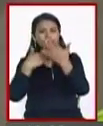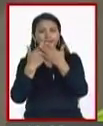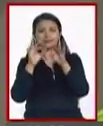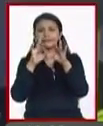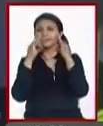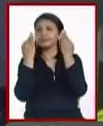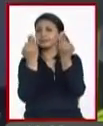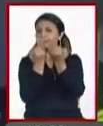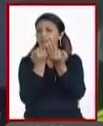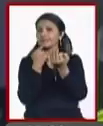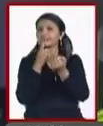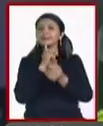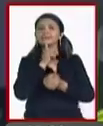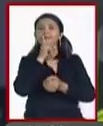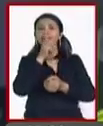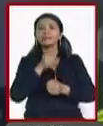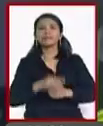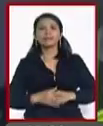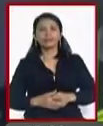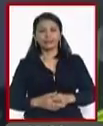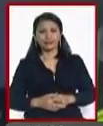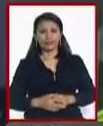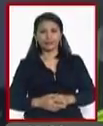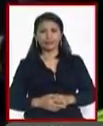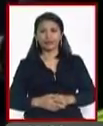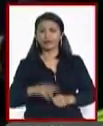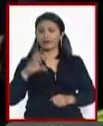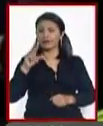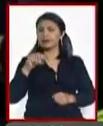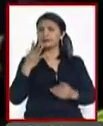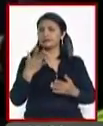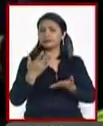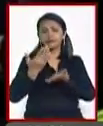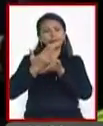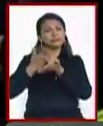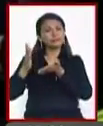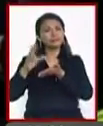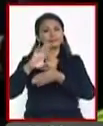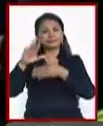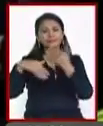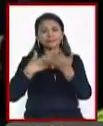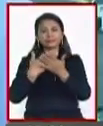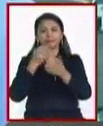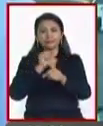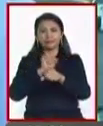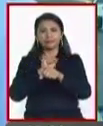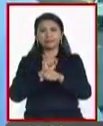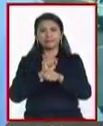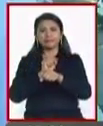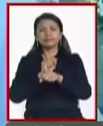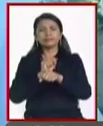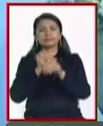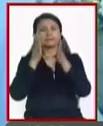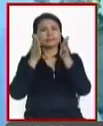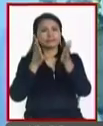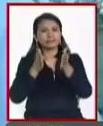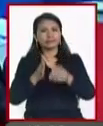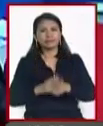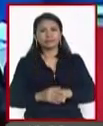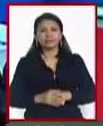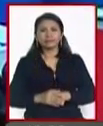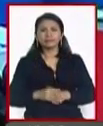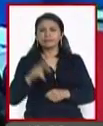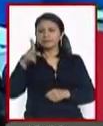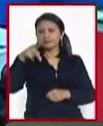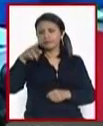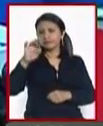de la familia está garantizada. No hay más despidos para todos los trabajadores y trabajadoras del